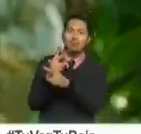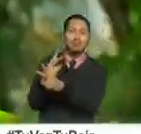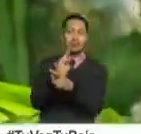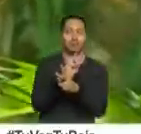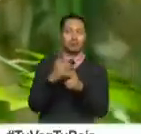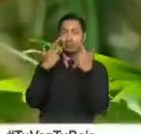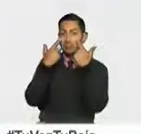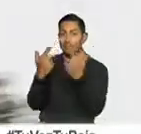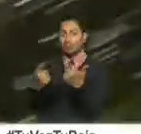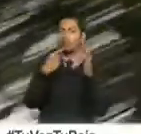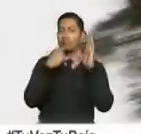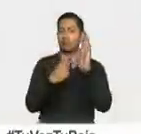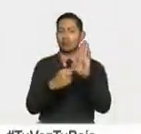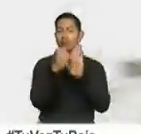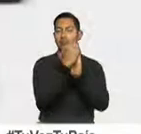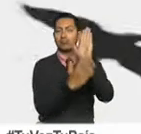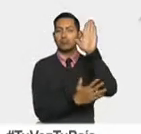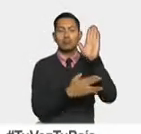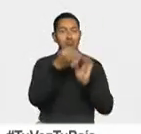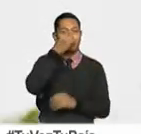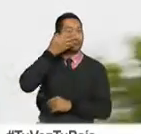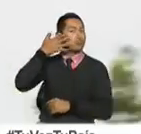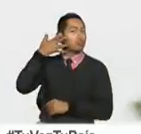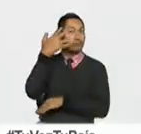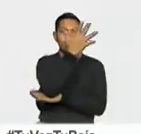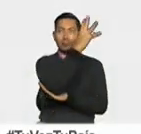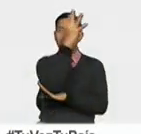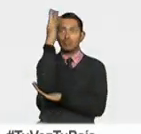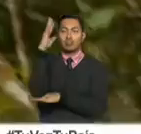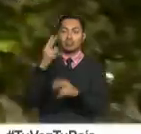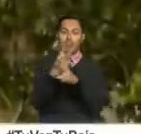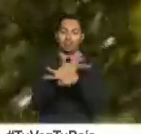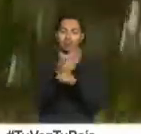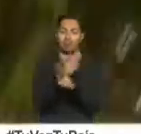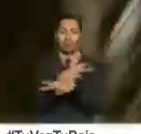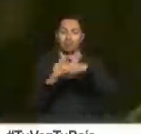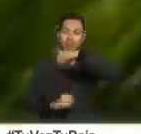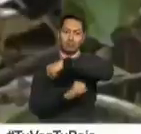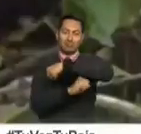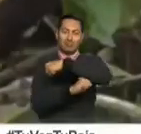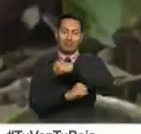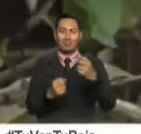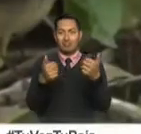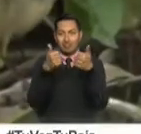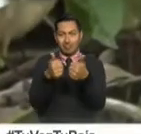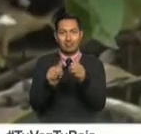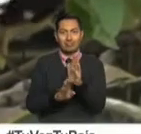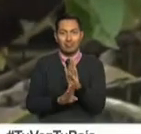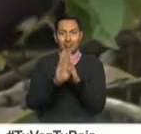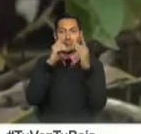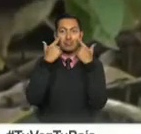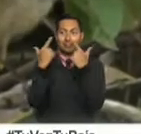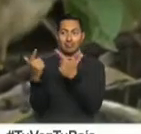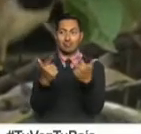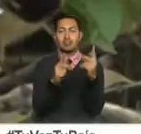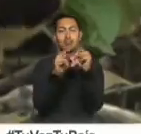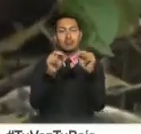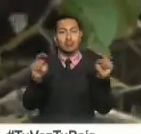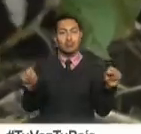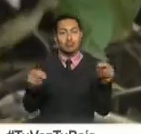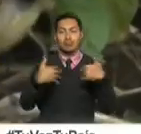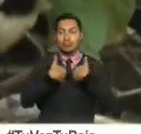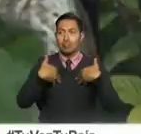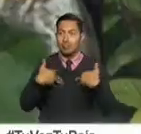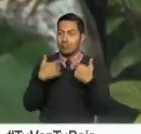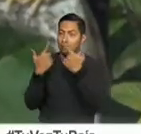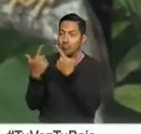Integral Amazónico de Conservación de Bosques y Producción Sostenible, el mismo que apunta a conservar la biodiversidad y reducir las